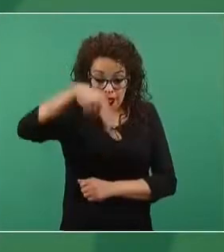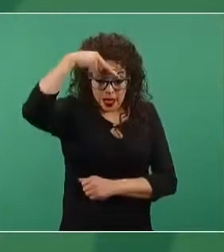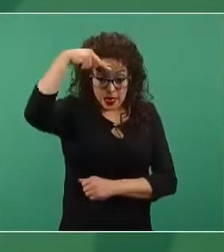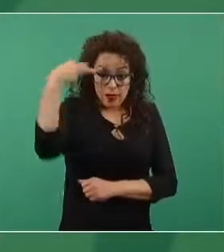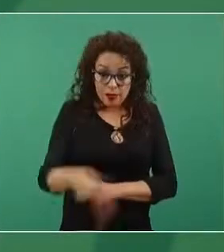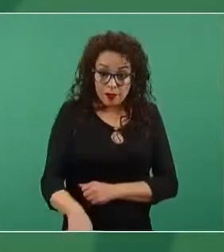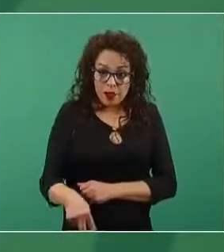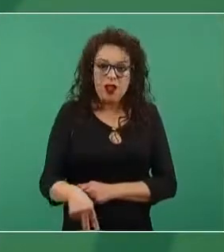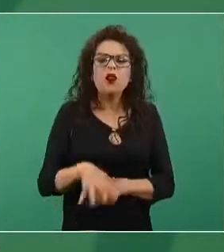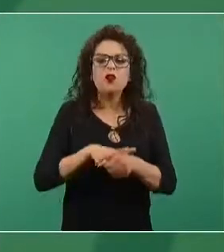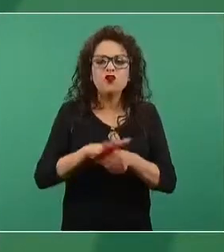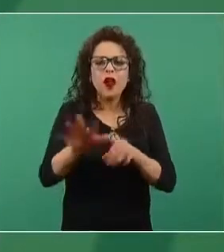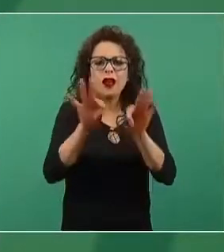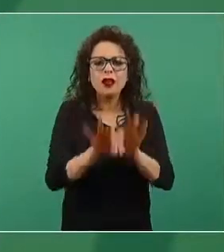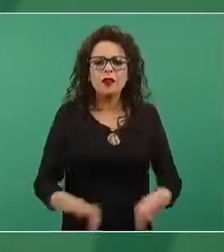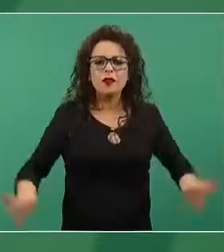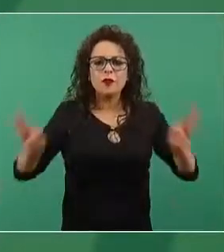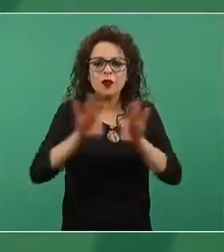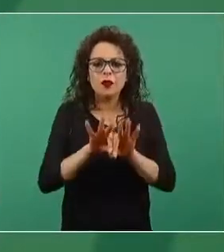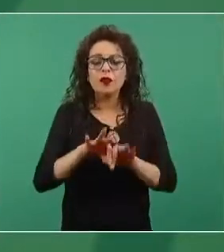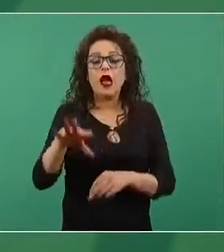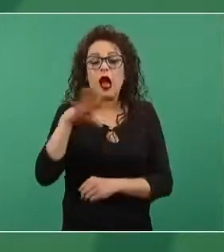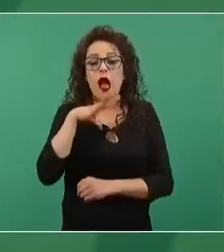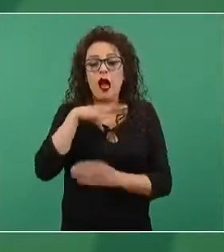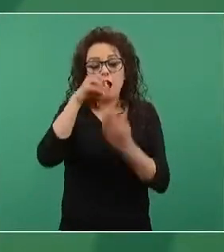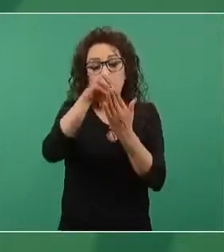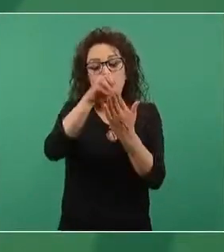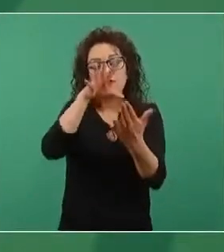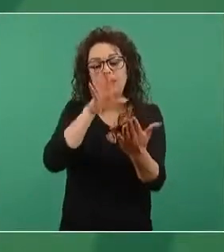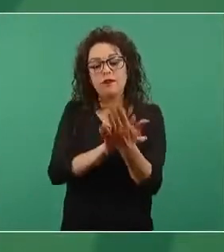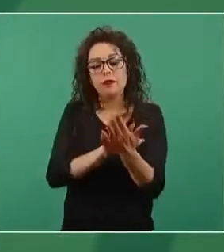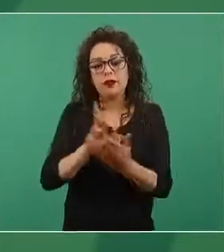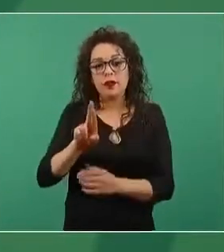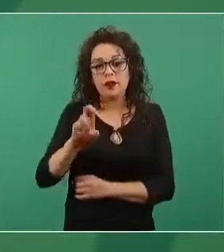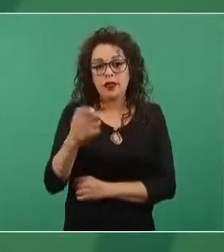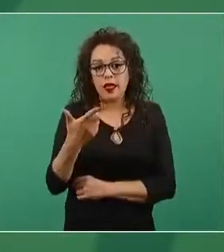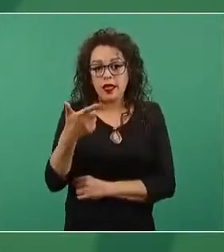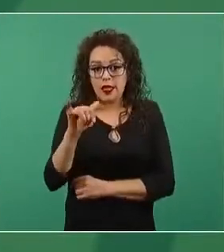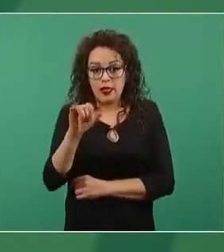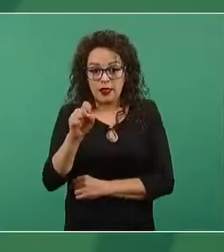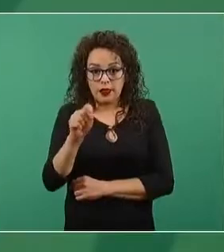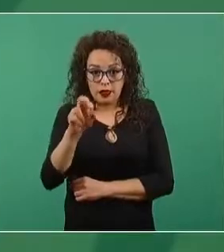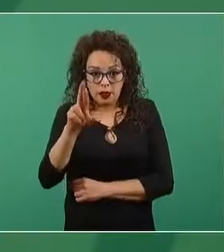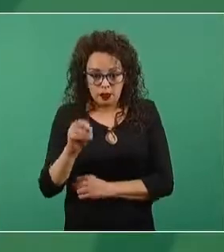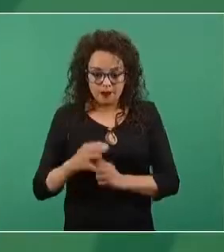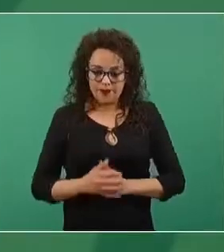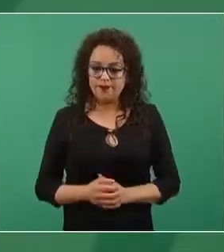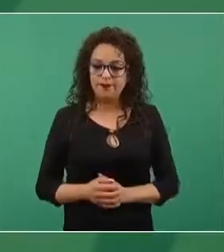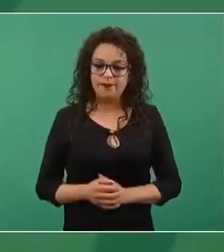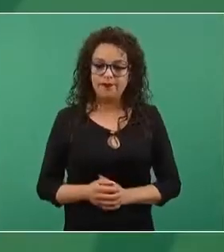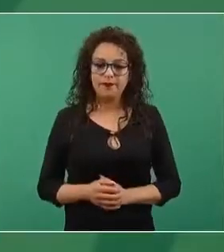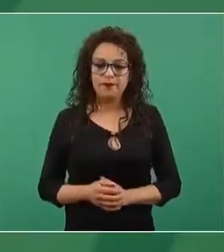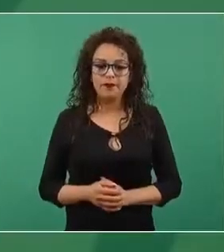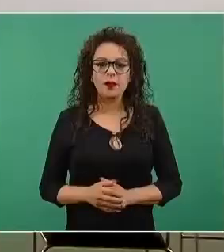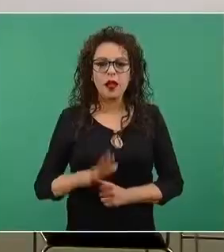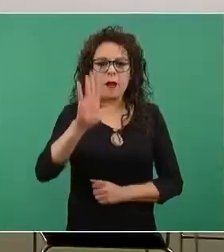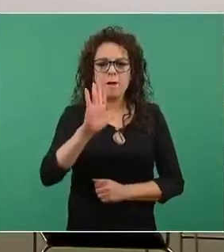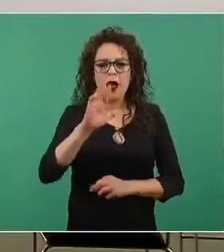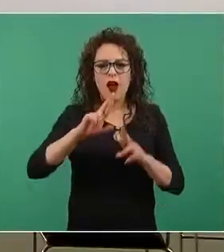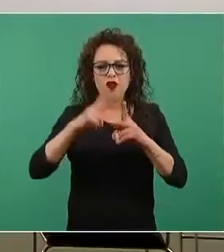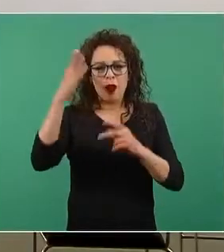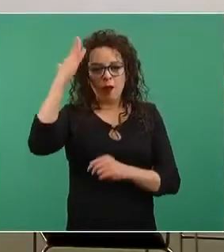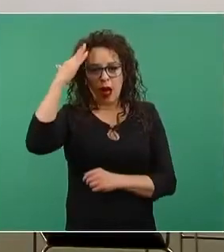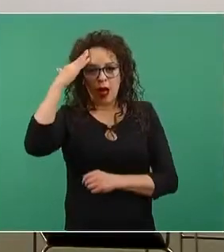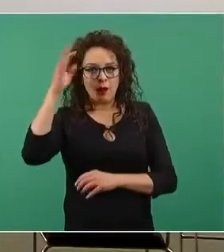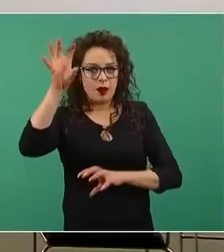importante tener el registro, vamos a ponerlo como complementos, esto es como un rompecabezas, ¿no? Si